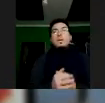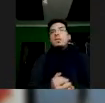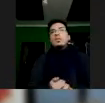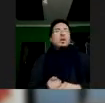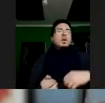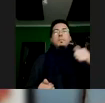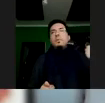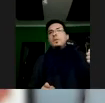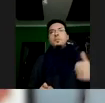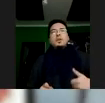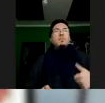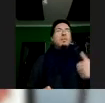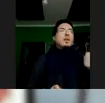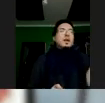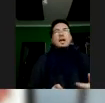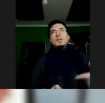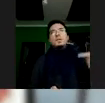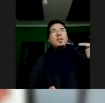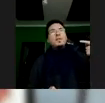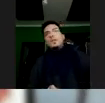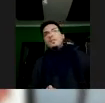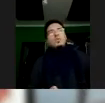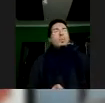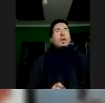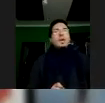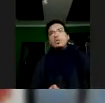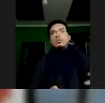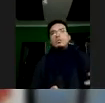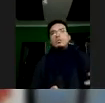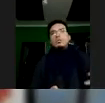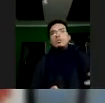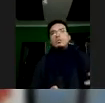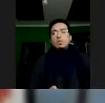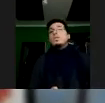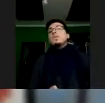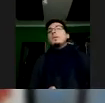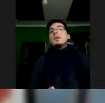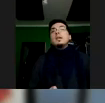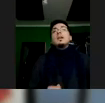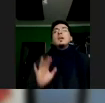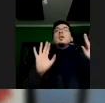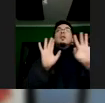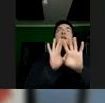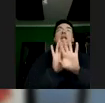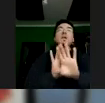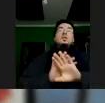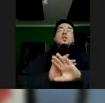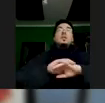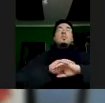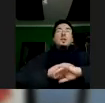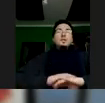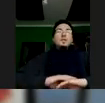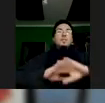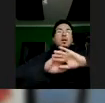un elemento. Puede ser, por ejemplo, una casa, un edificio, un objeto, etc. Lo que ustedes se imaginen, la elevación